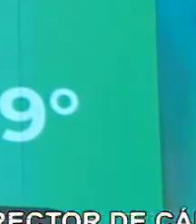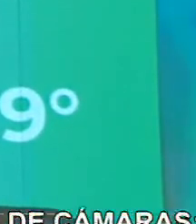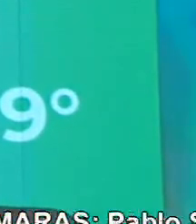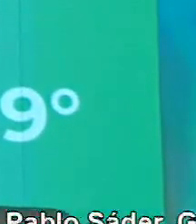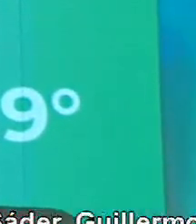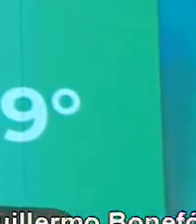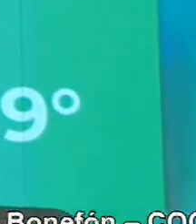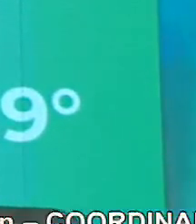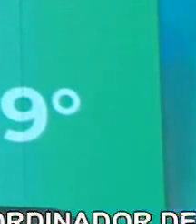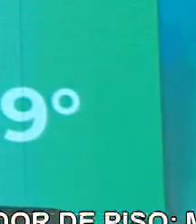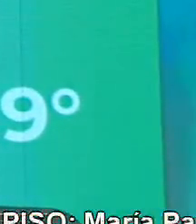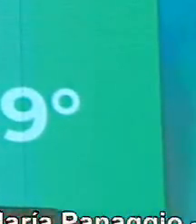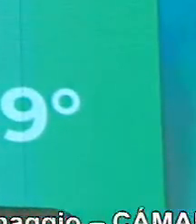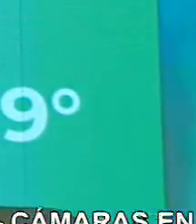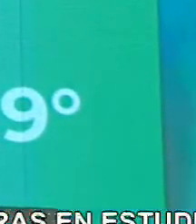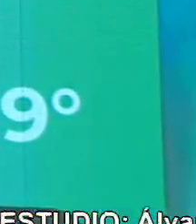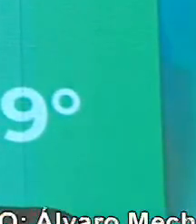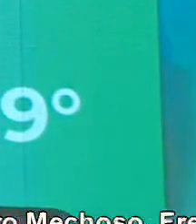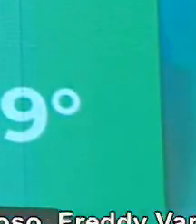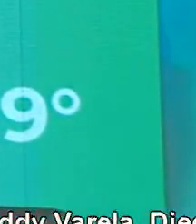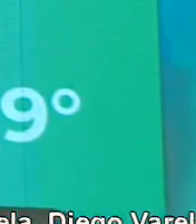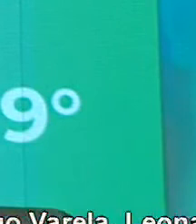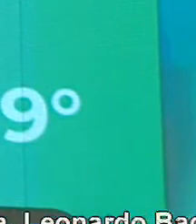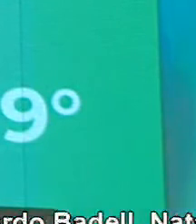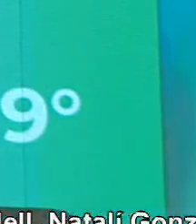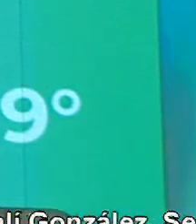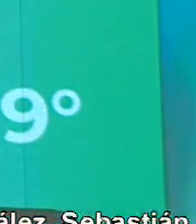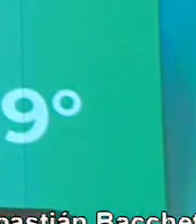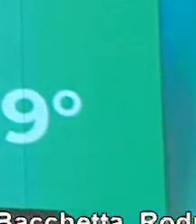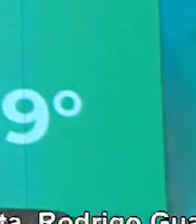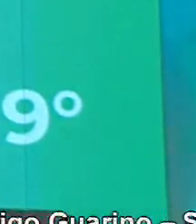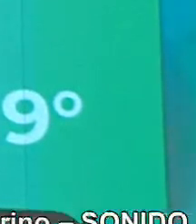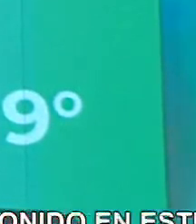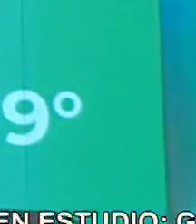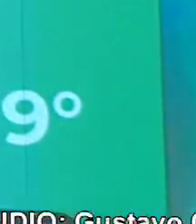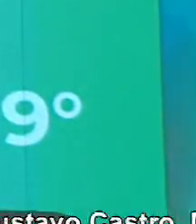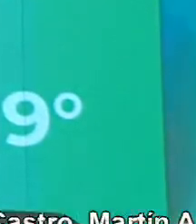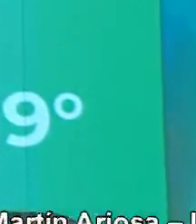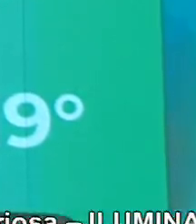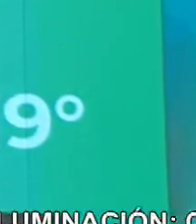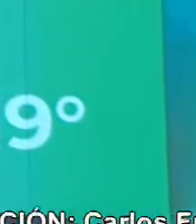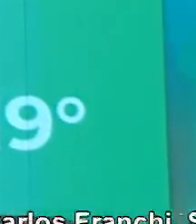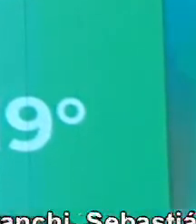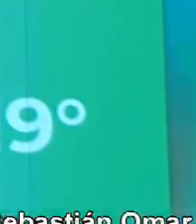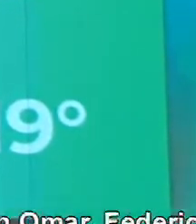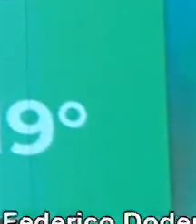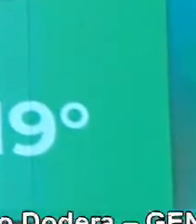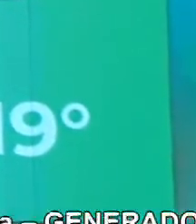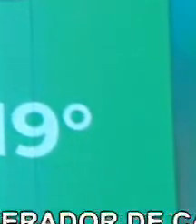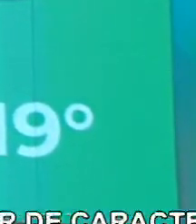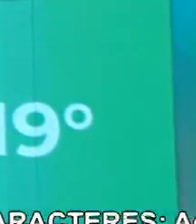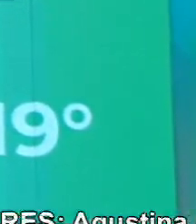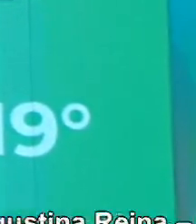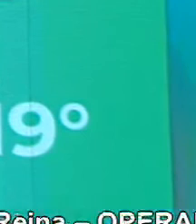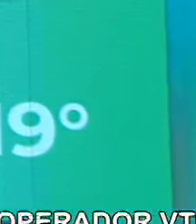previsto que en las últimas horas de mañana el cielo esté cubierto pero no se pronostican lluvias va a estar cubierto también en el comienzo del miércoles 11 de mayo